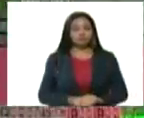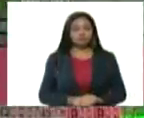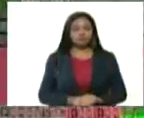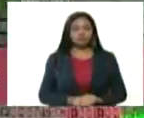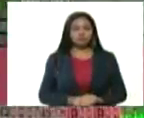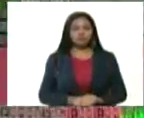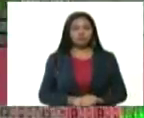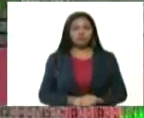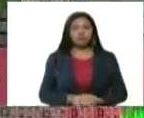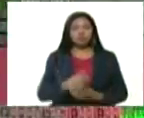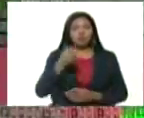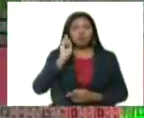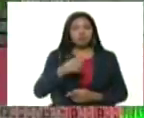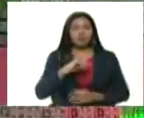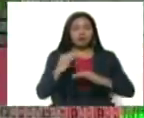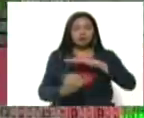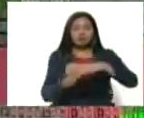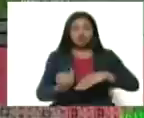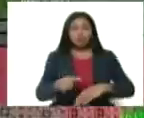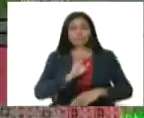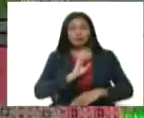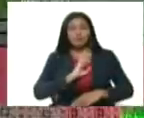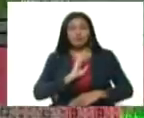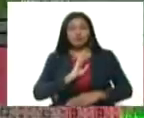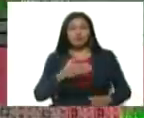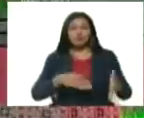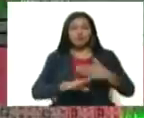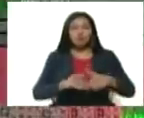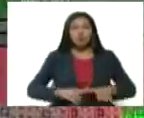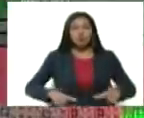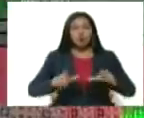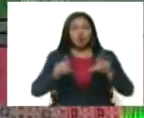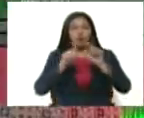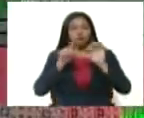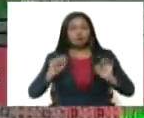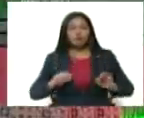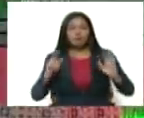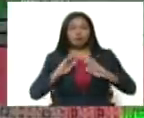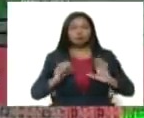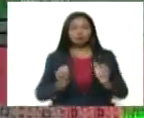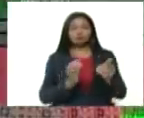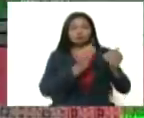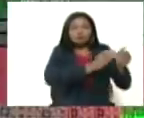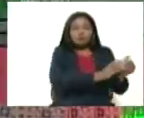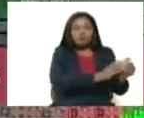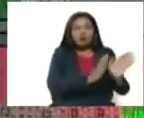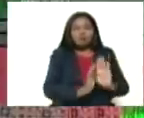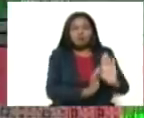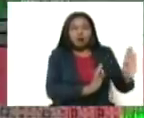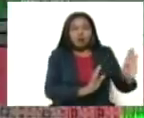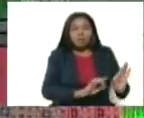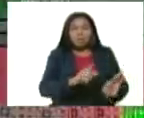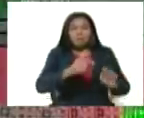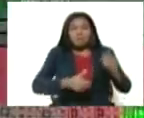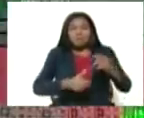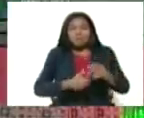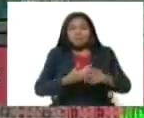deban institucionalizarse e ir a un nivel de aislamiento más estricto. ¿Por